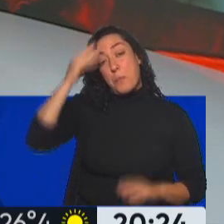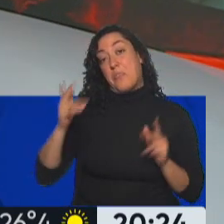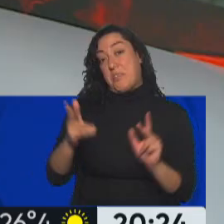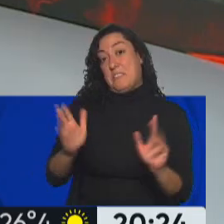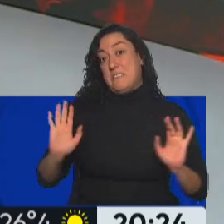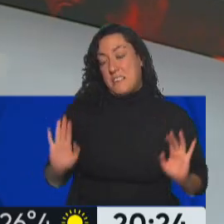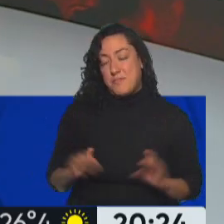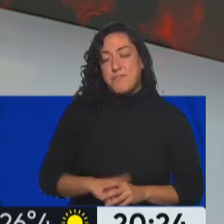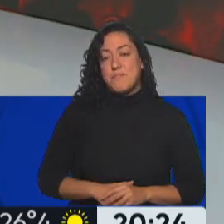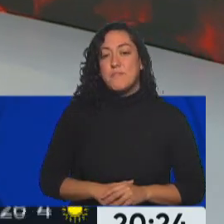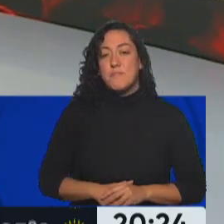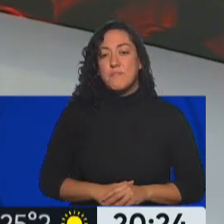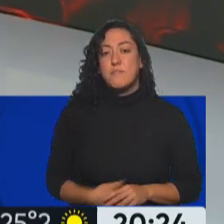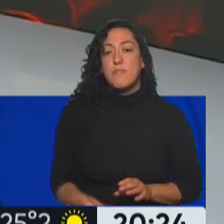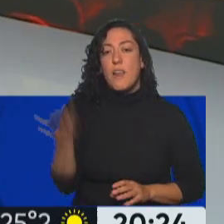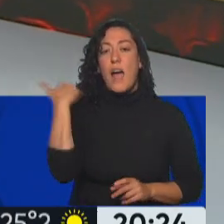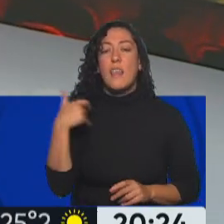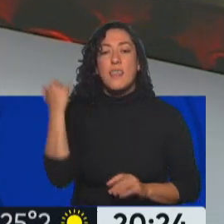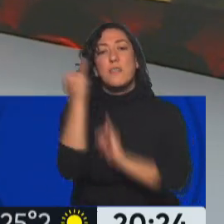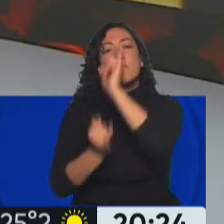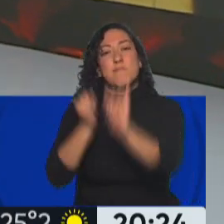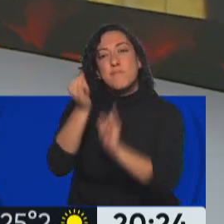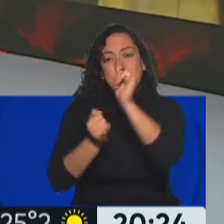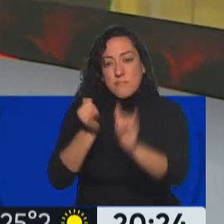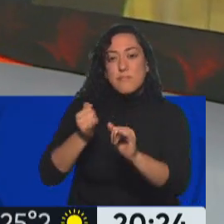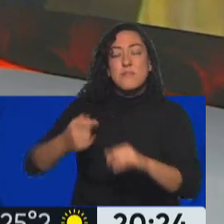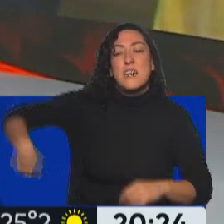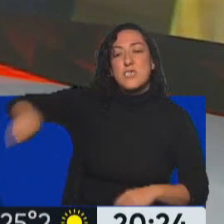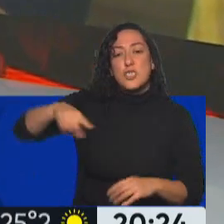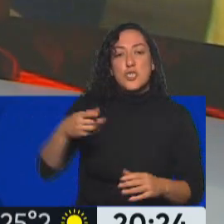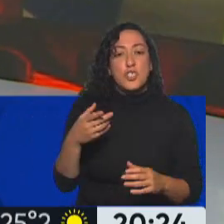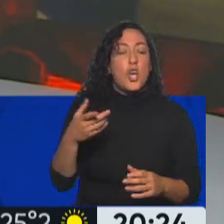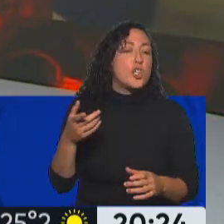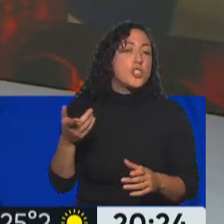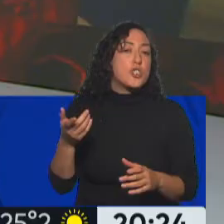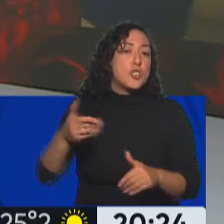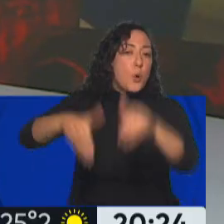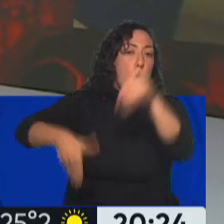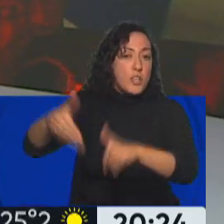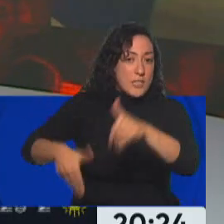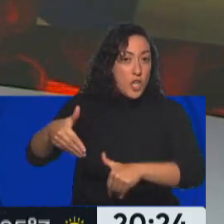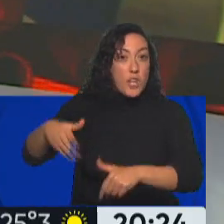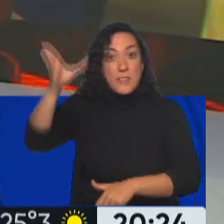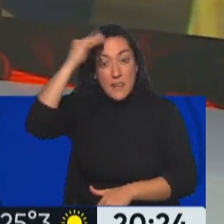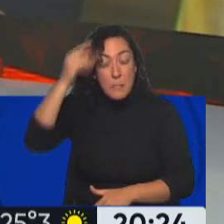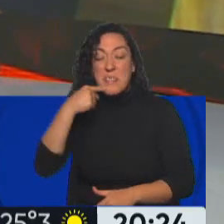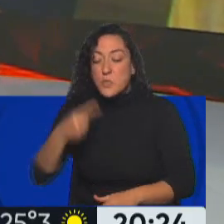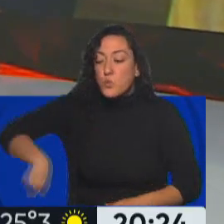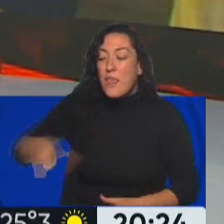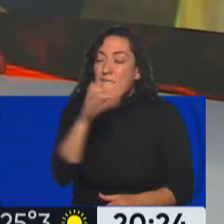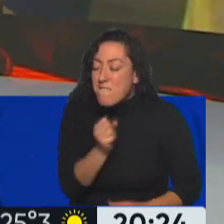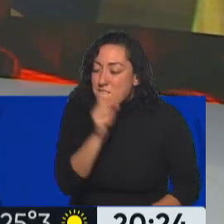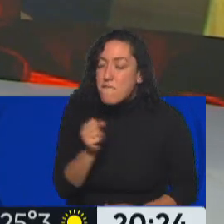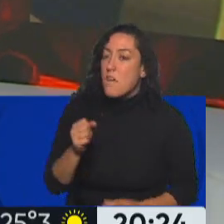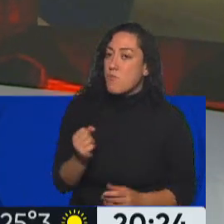mandatario estadounidense que, como les decía, les pide, y sobre todo también a quienes los votaron, que resistan. Esto era